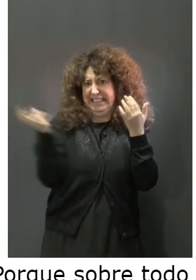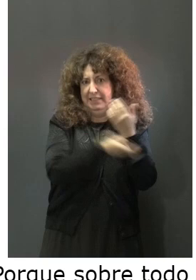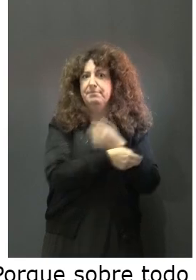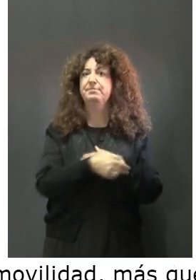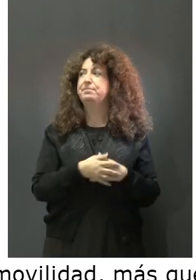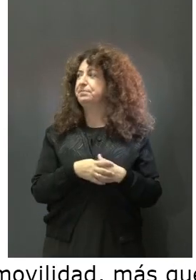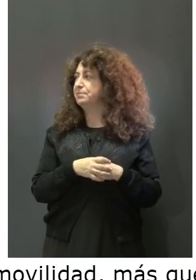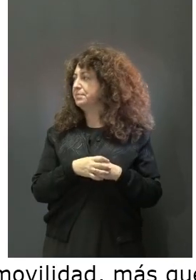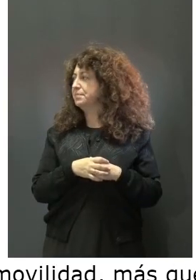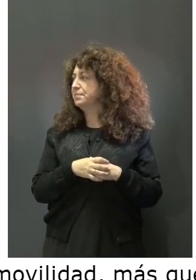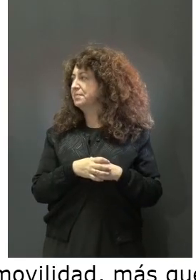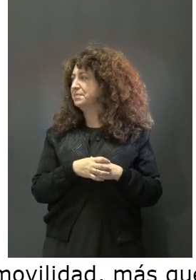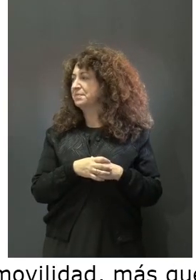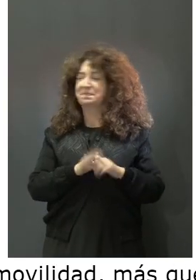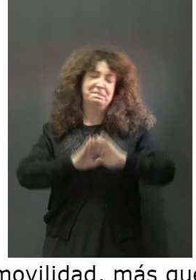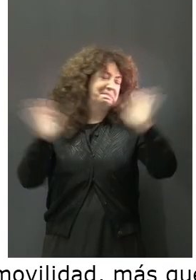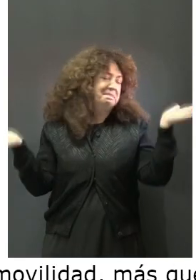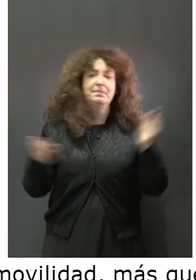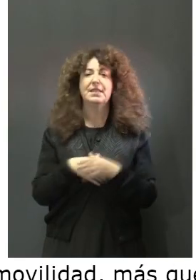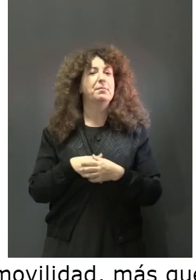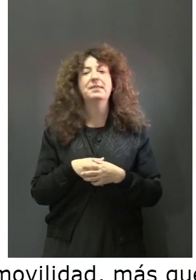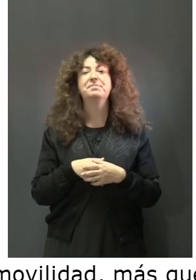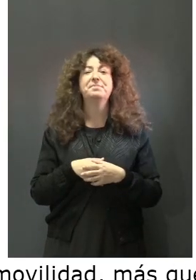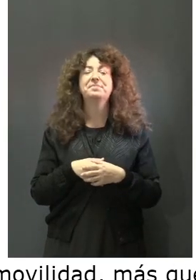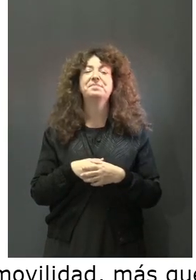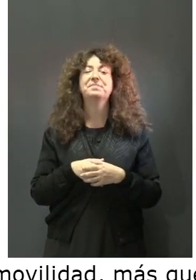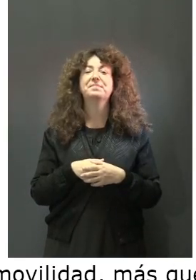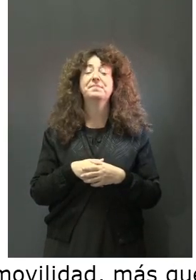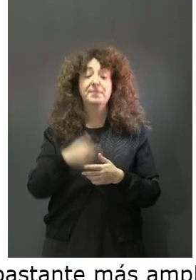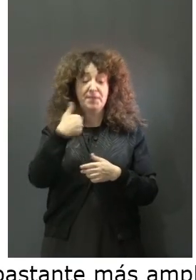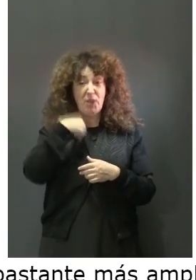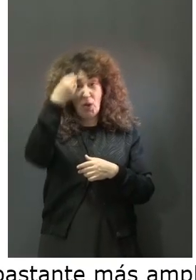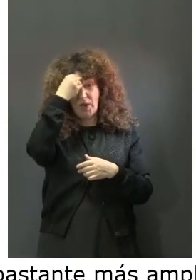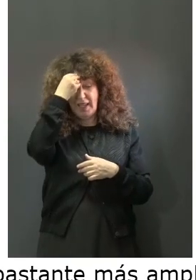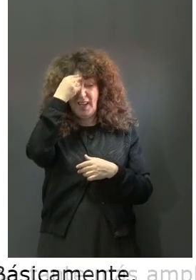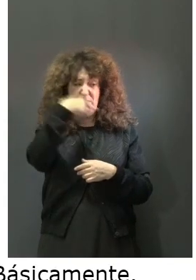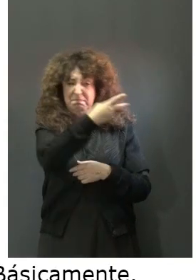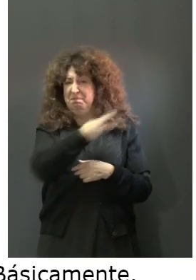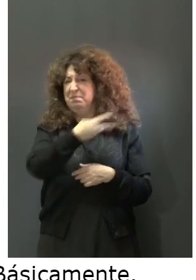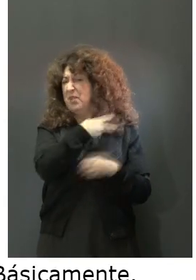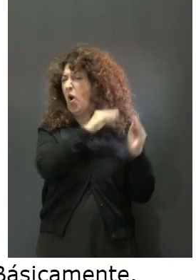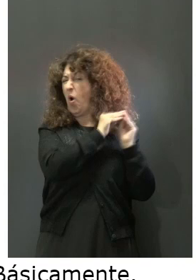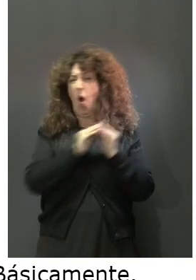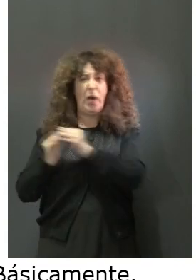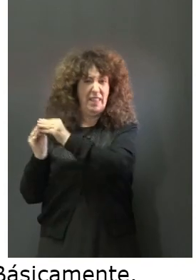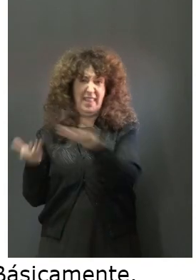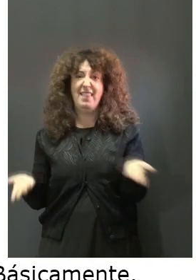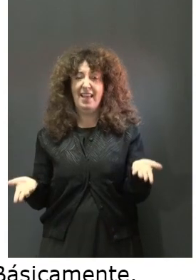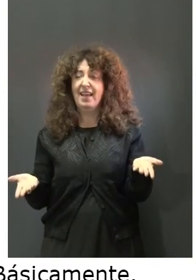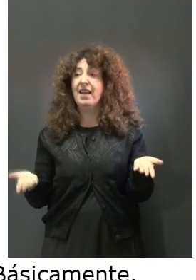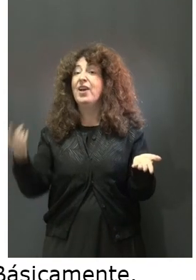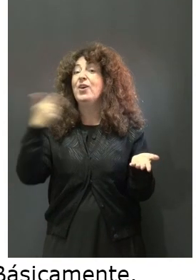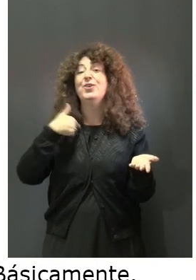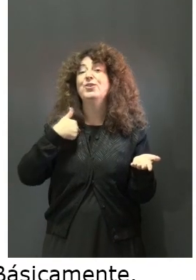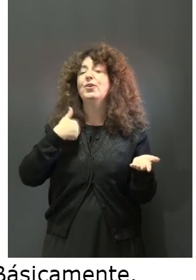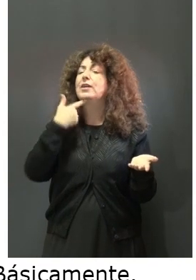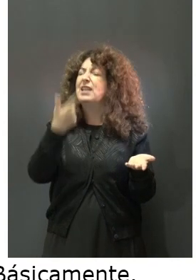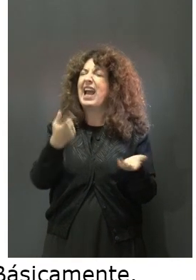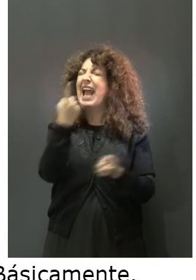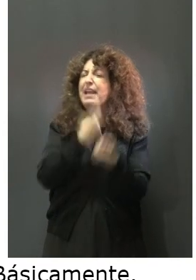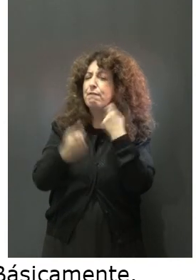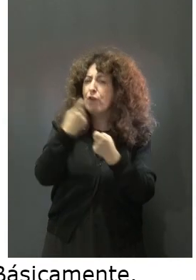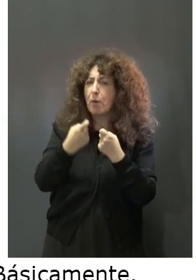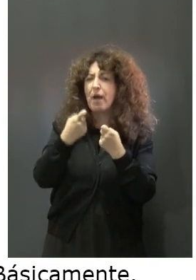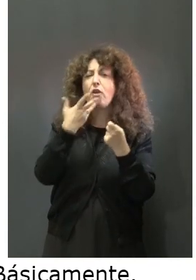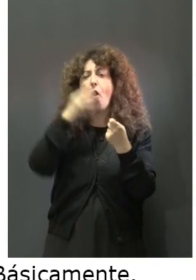¿no? Básicamente. Yo creo que aquí coincidimos todos, ¿no? Yo, desde luego, lo que reivindicaría sería información,